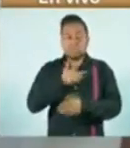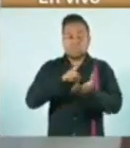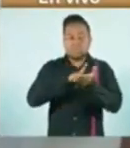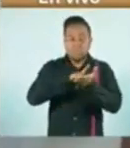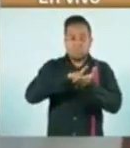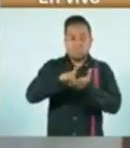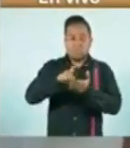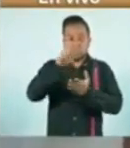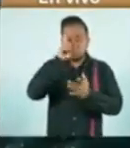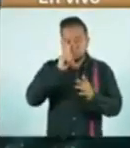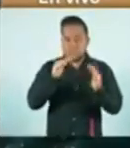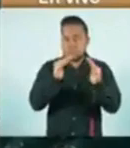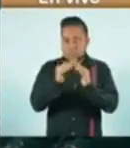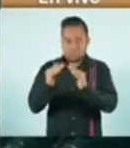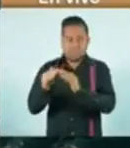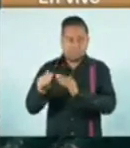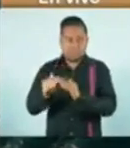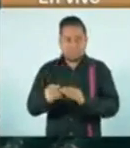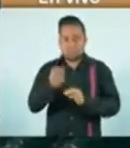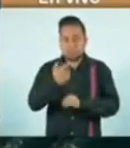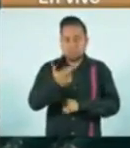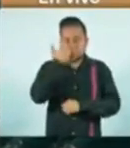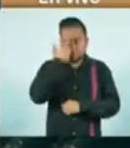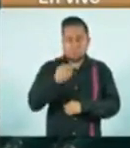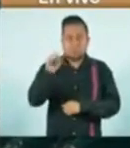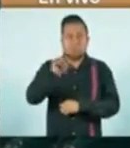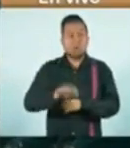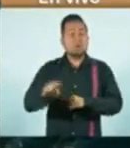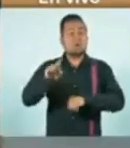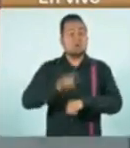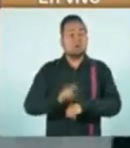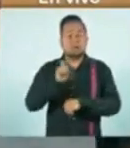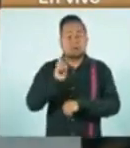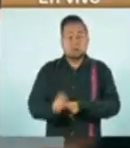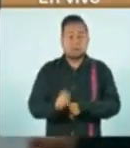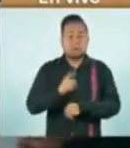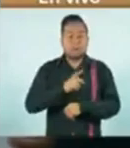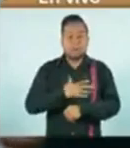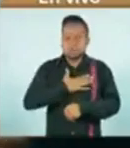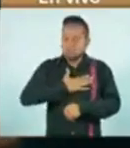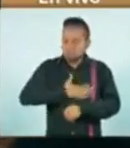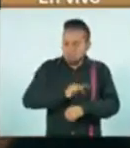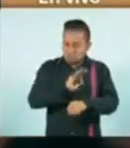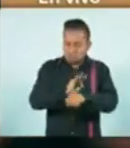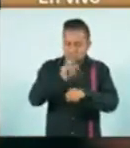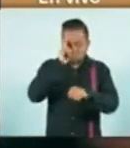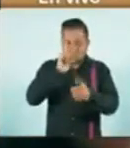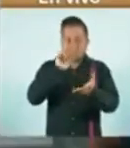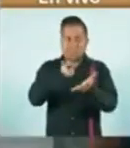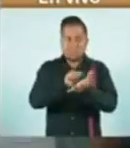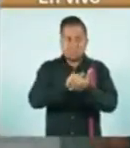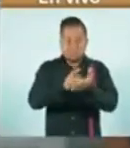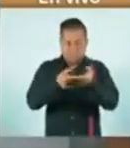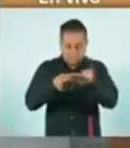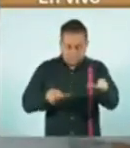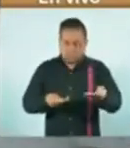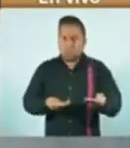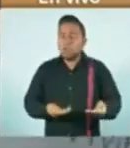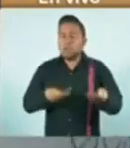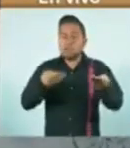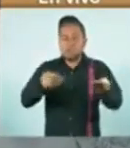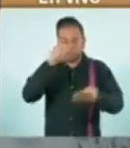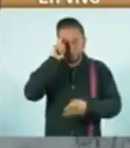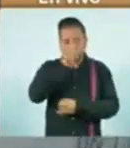derecho a la vivienda. Por eso el día de hoy se hace justicia con la entrega de estas escrituras